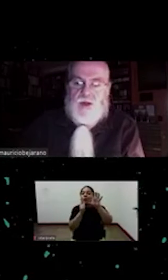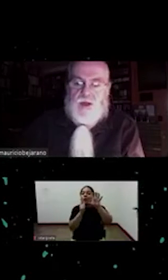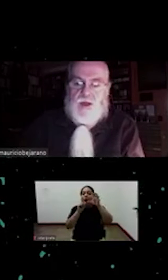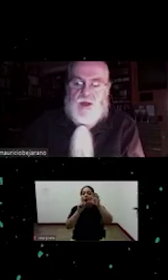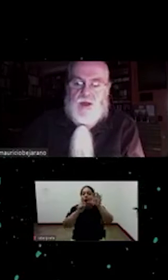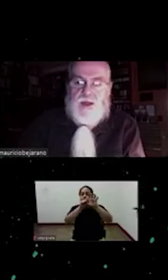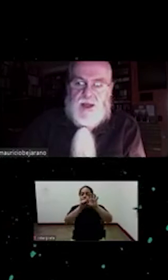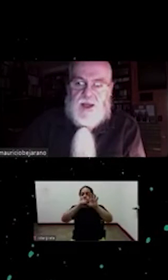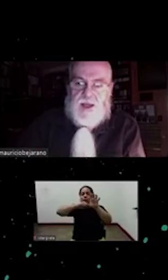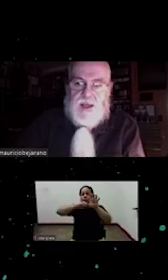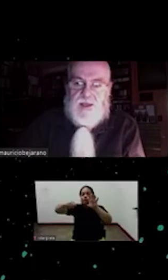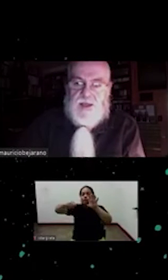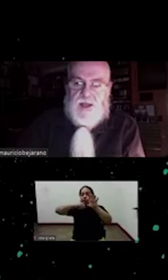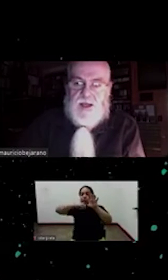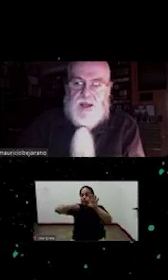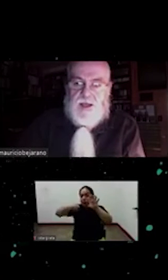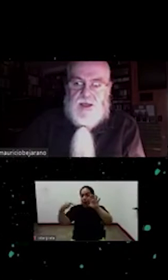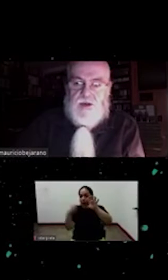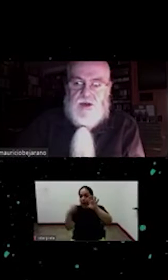castillo,